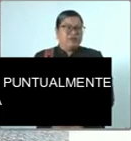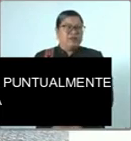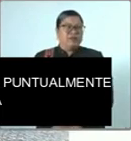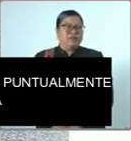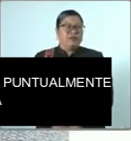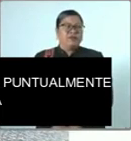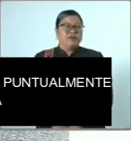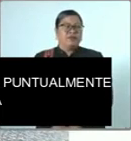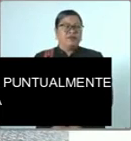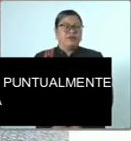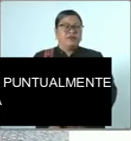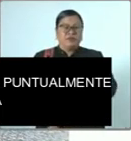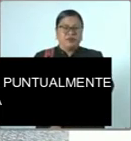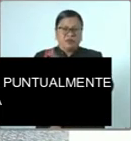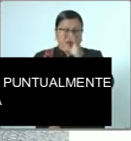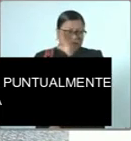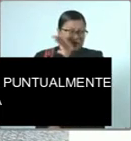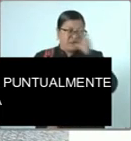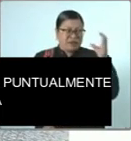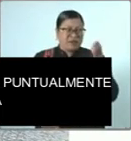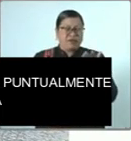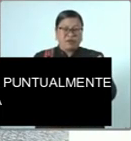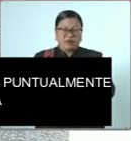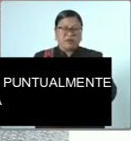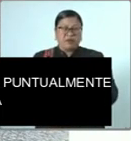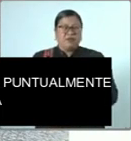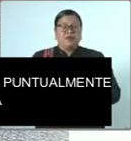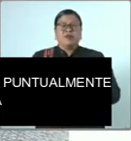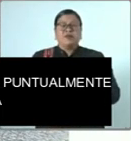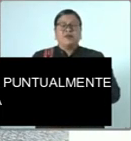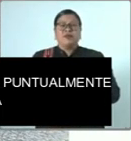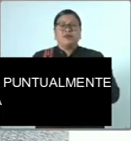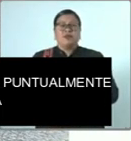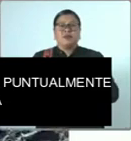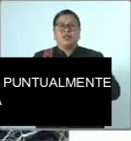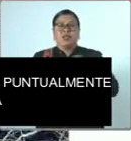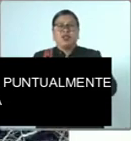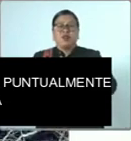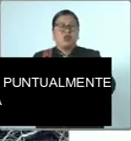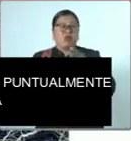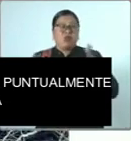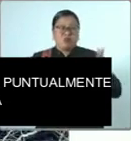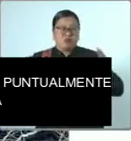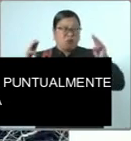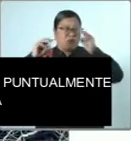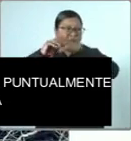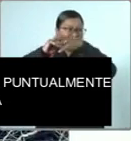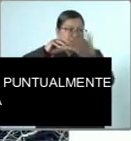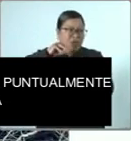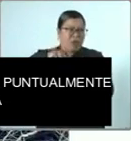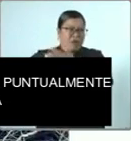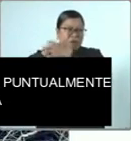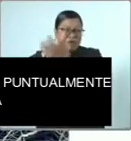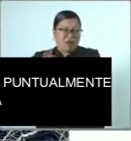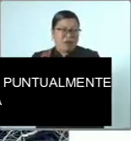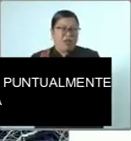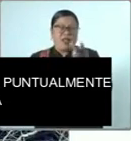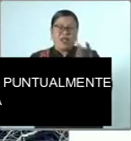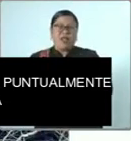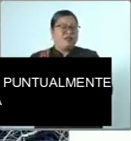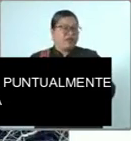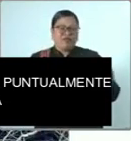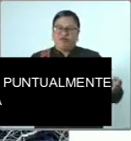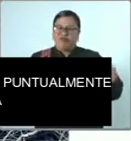Aquí tenemos unas imágenes de cómo están los desgajamientos sobre las carreteras. Este corte